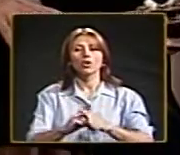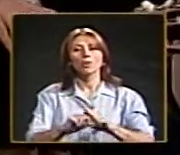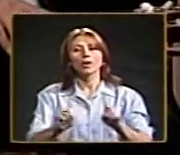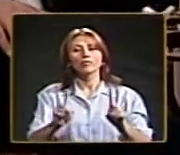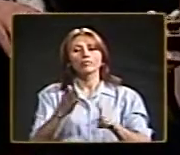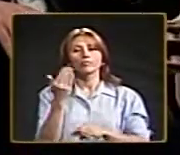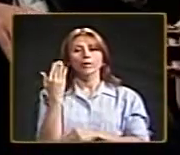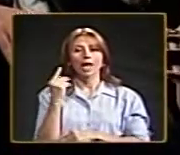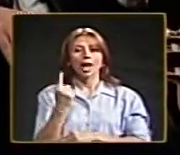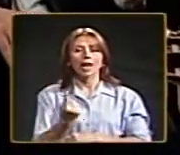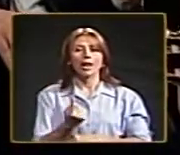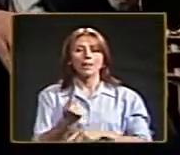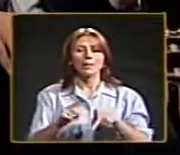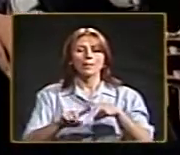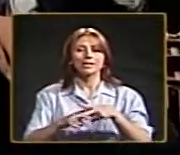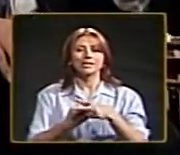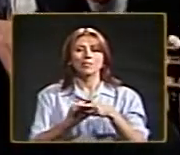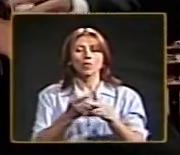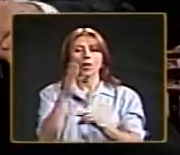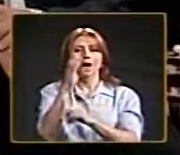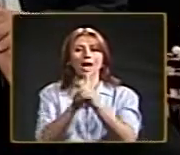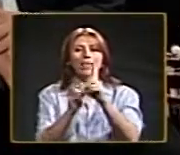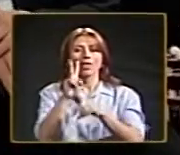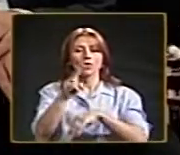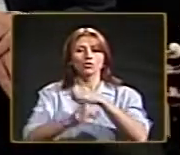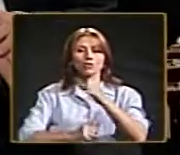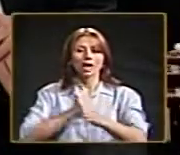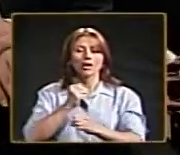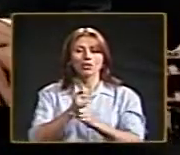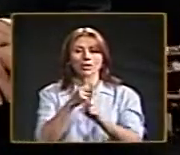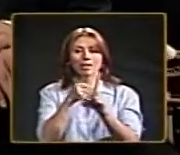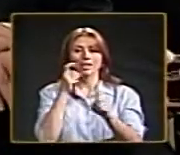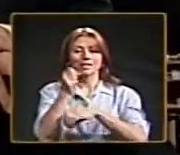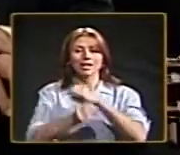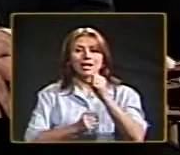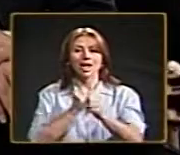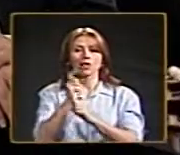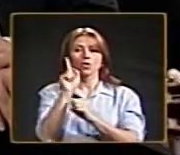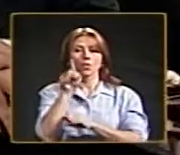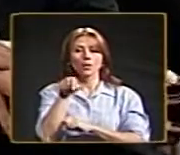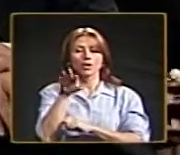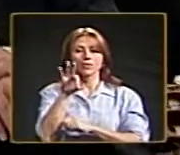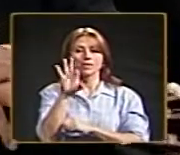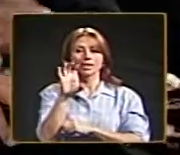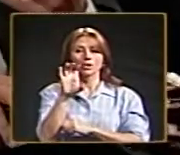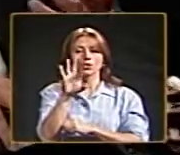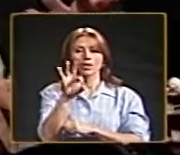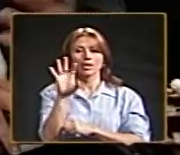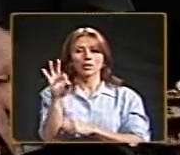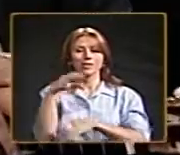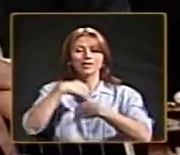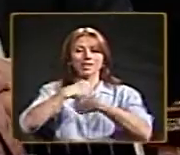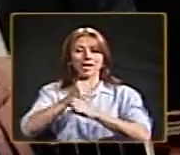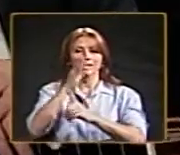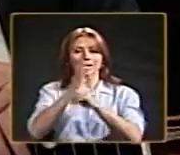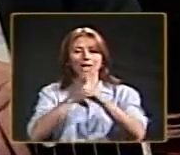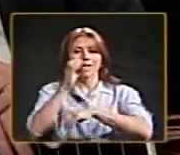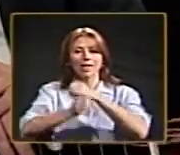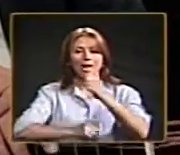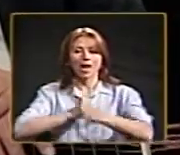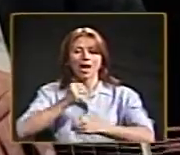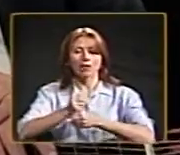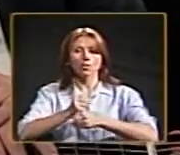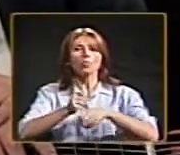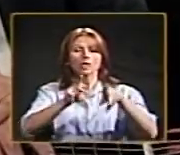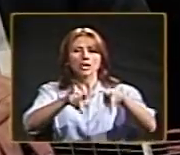principio era cada dos años. Y ahora lo están haciendo año con año. Desde el 99 se hace anualmente, a petición del público, gracias al éxito que